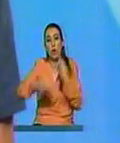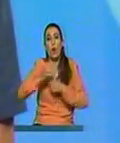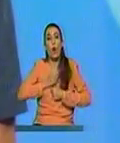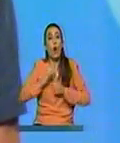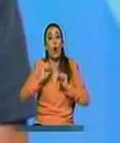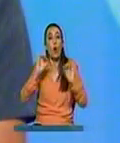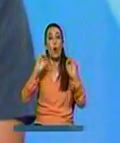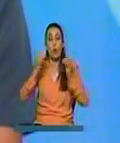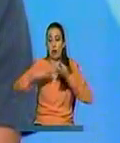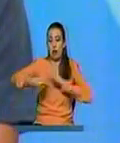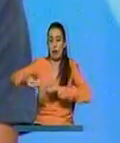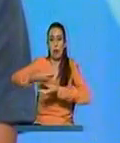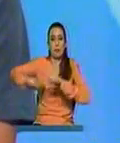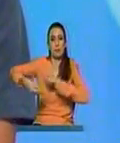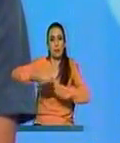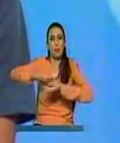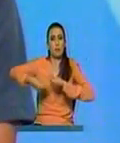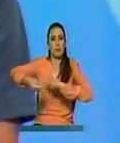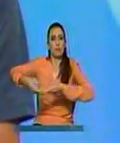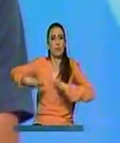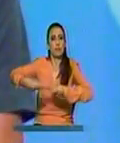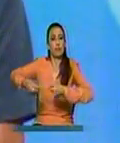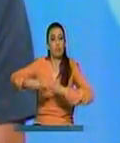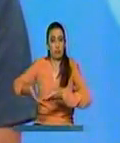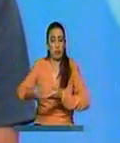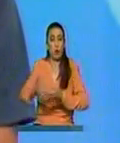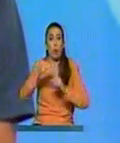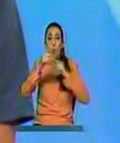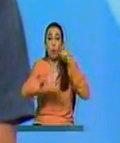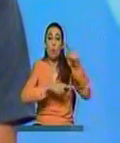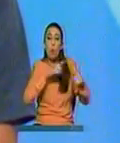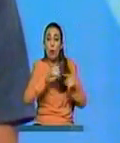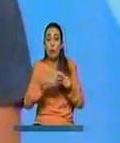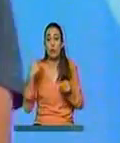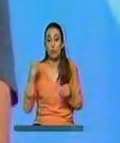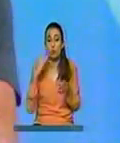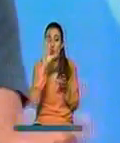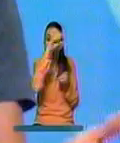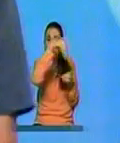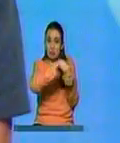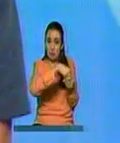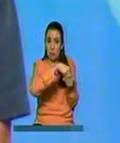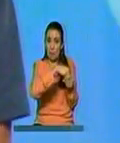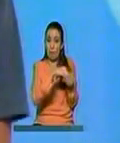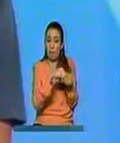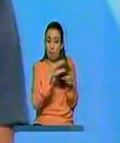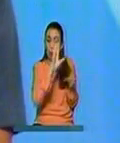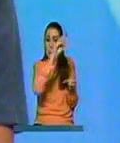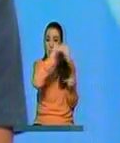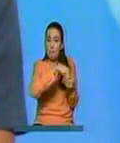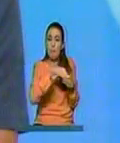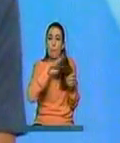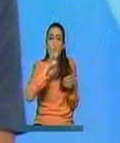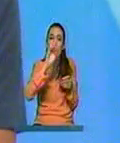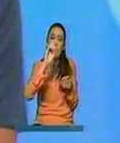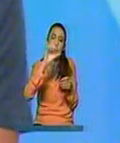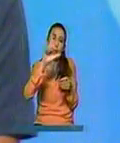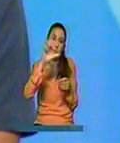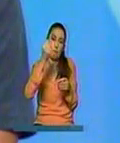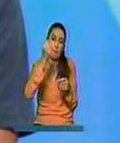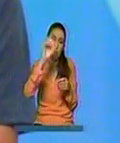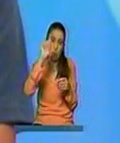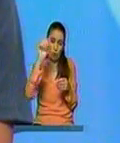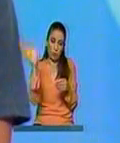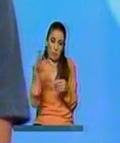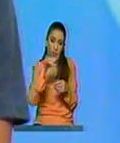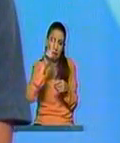plata. Al tener una bolsa de valores, tú puedes direccionar esos ingresos de toda esta masa de población, para que ellos tengan inversiones también,